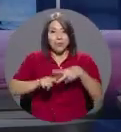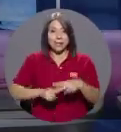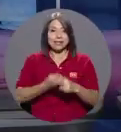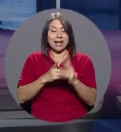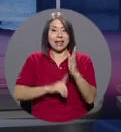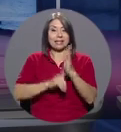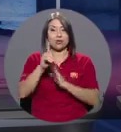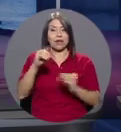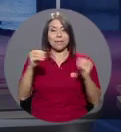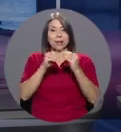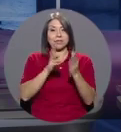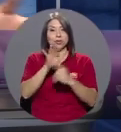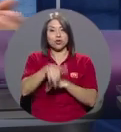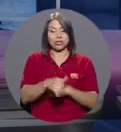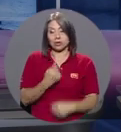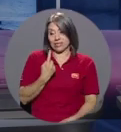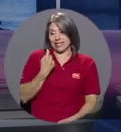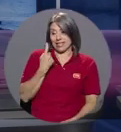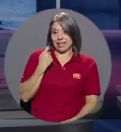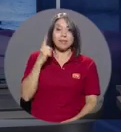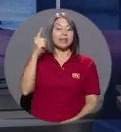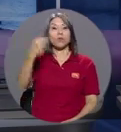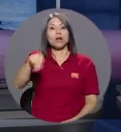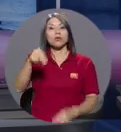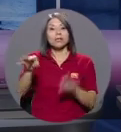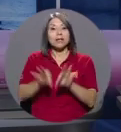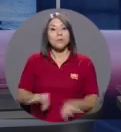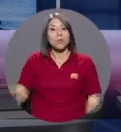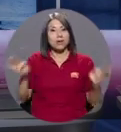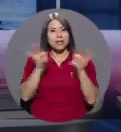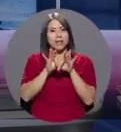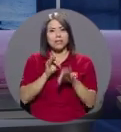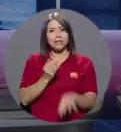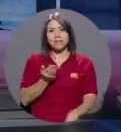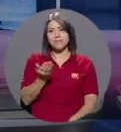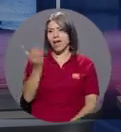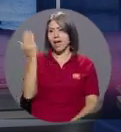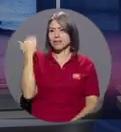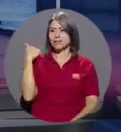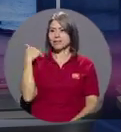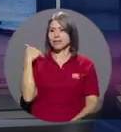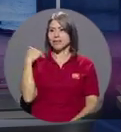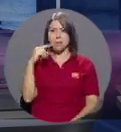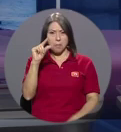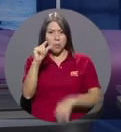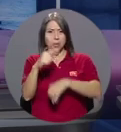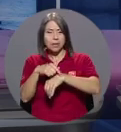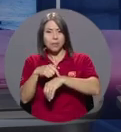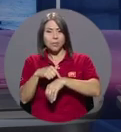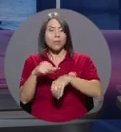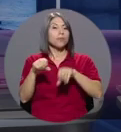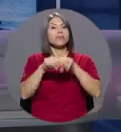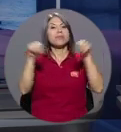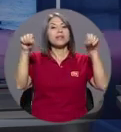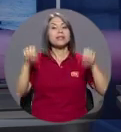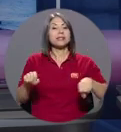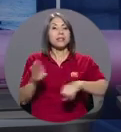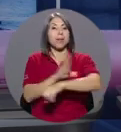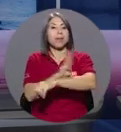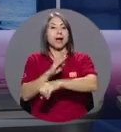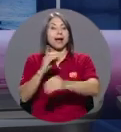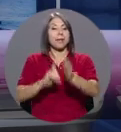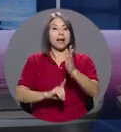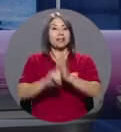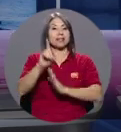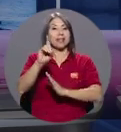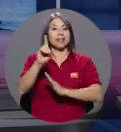meter mano, por así decirlo, y empezar a desarrollar más proyectos. Recientemente una noticia importante, bueno, hace poco